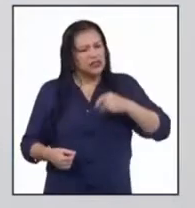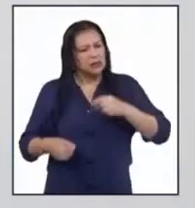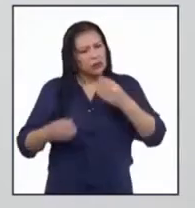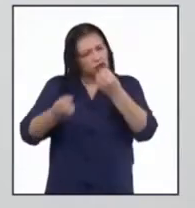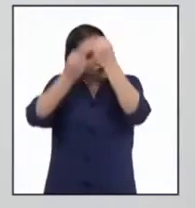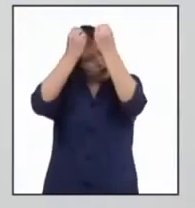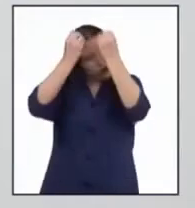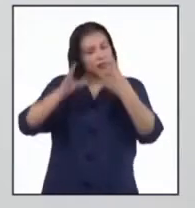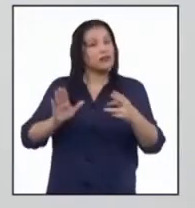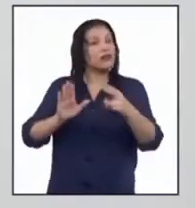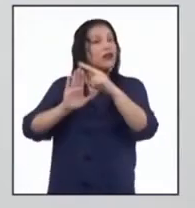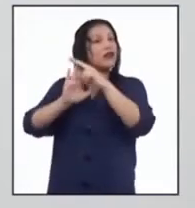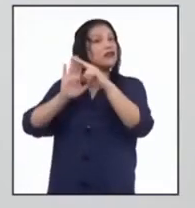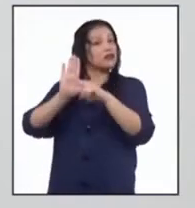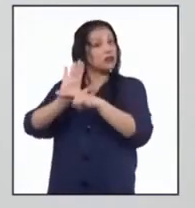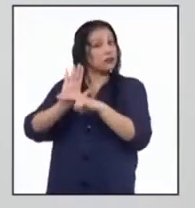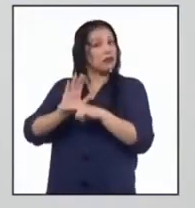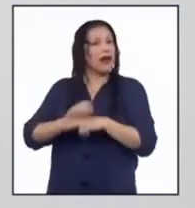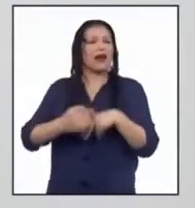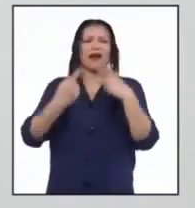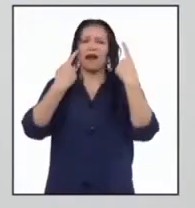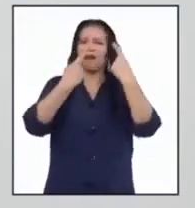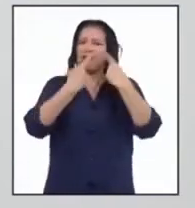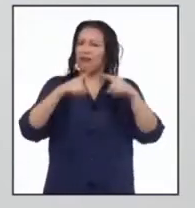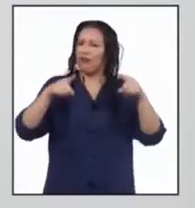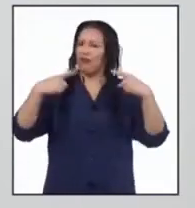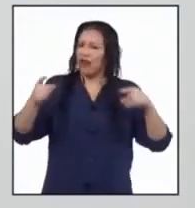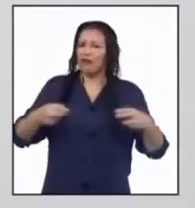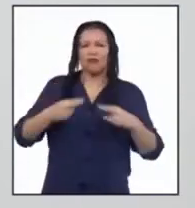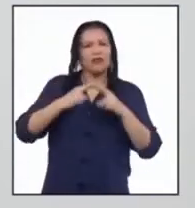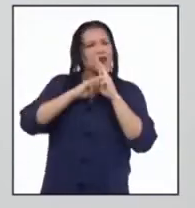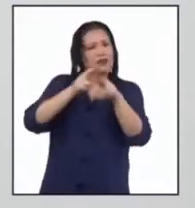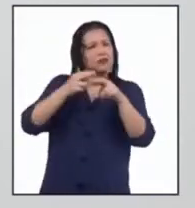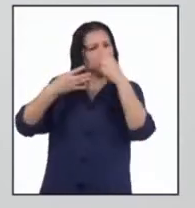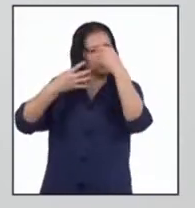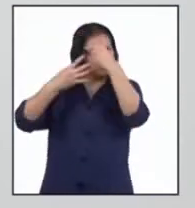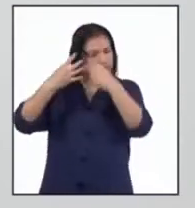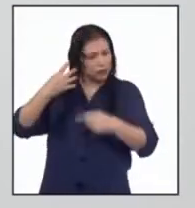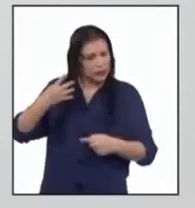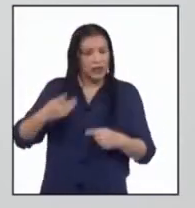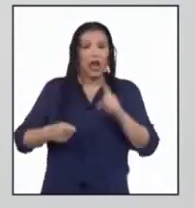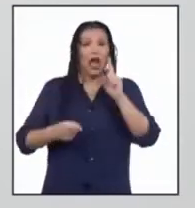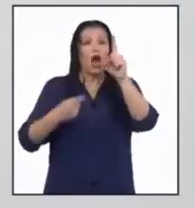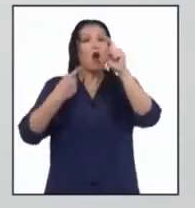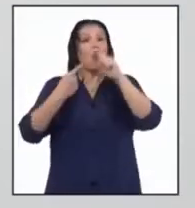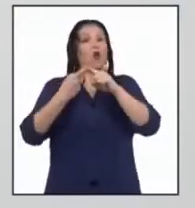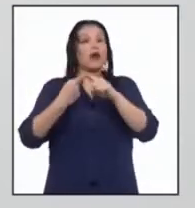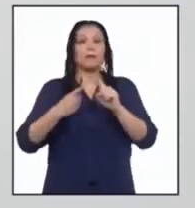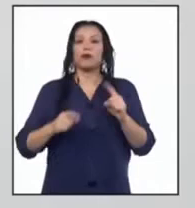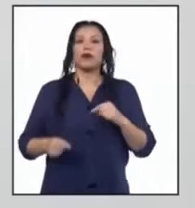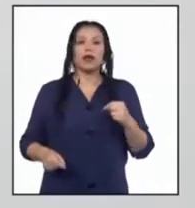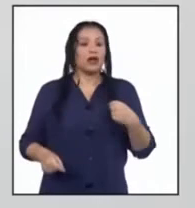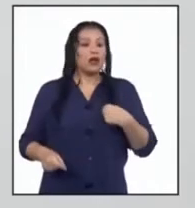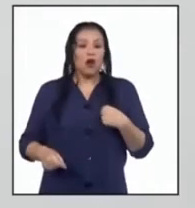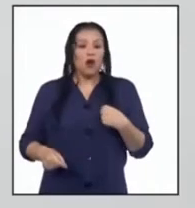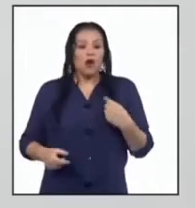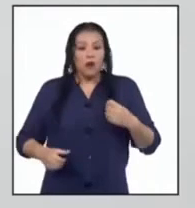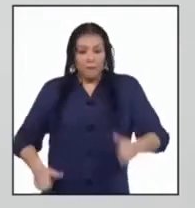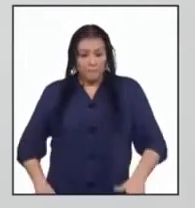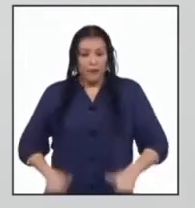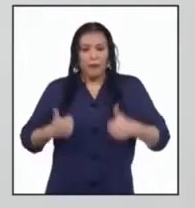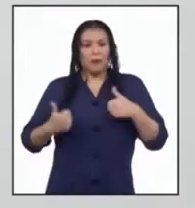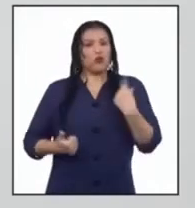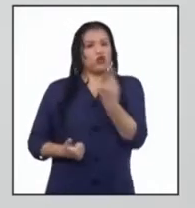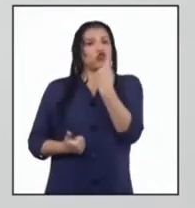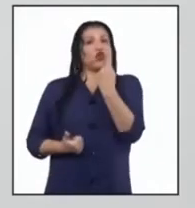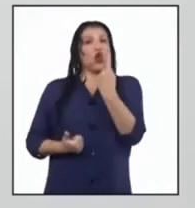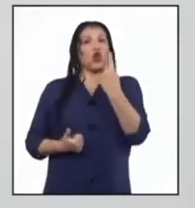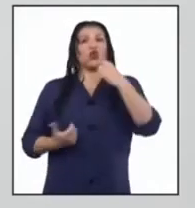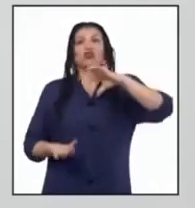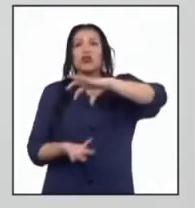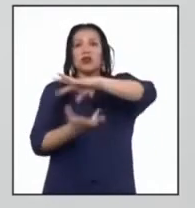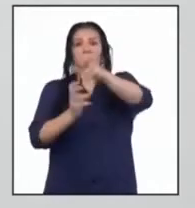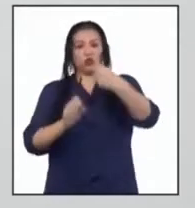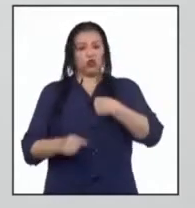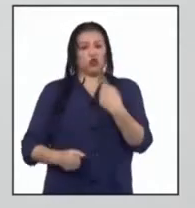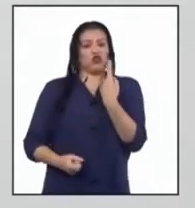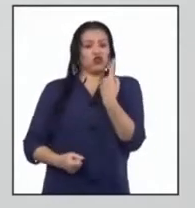normas? Hay muchas respuestas, pero una de ellas es porque no vivimos totalmente